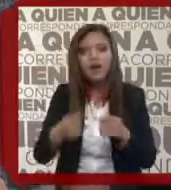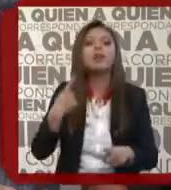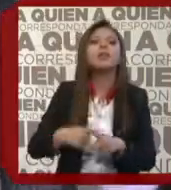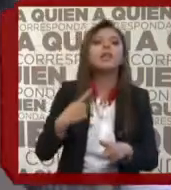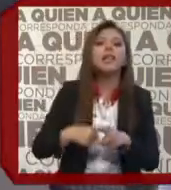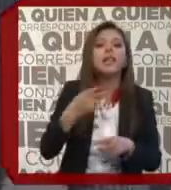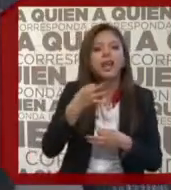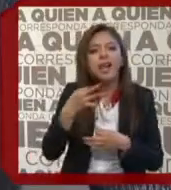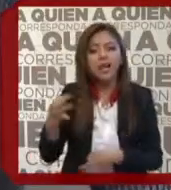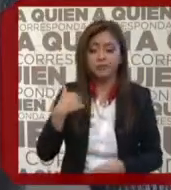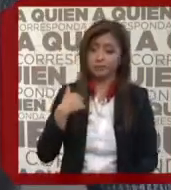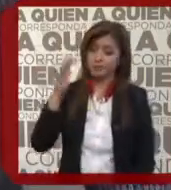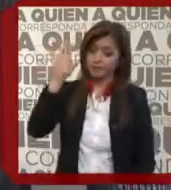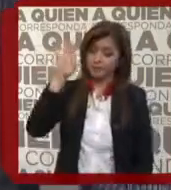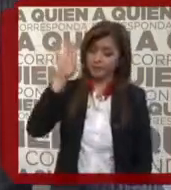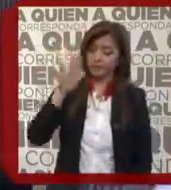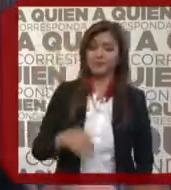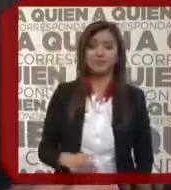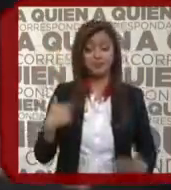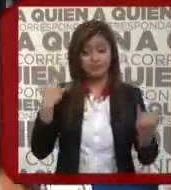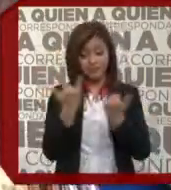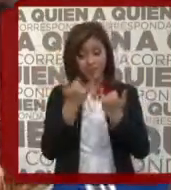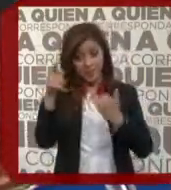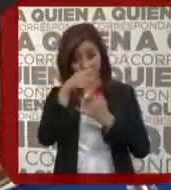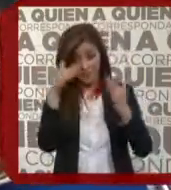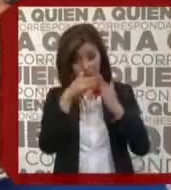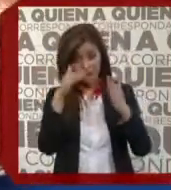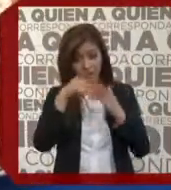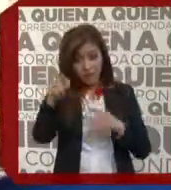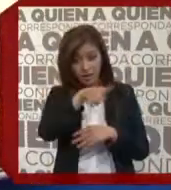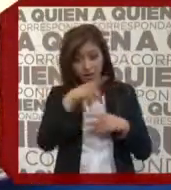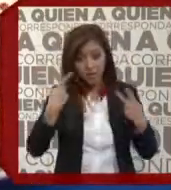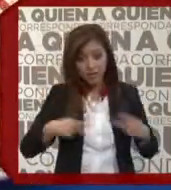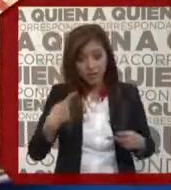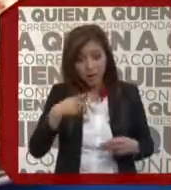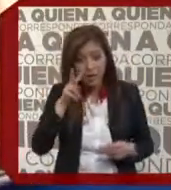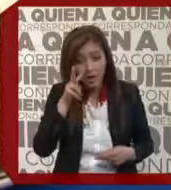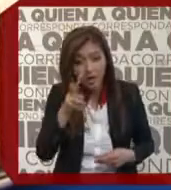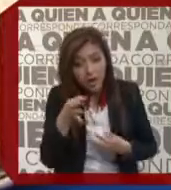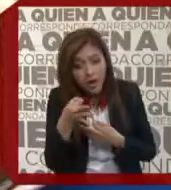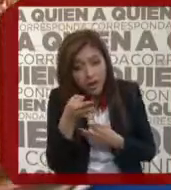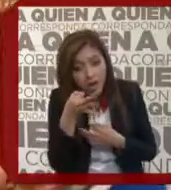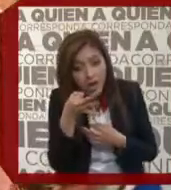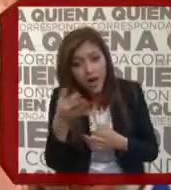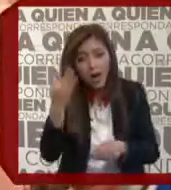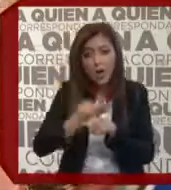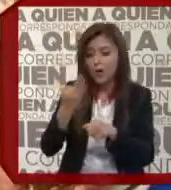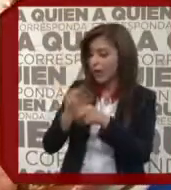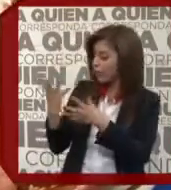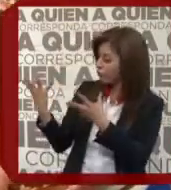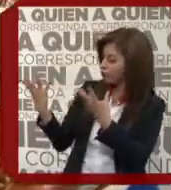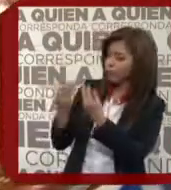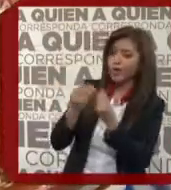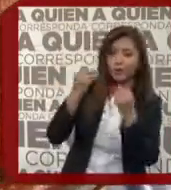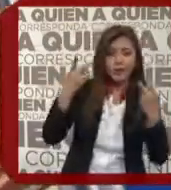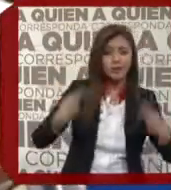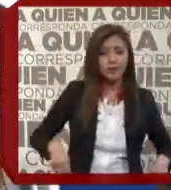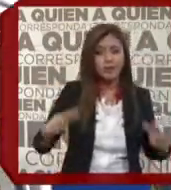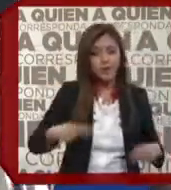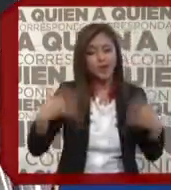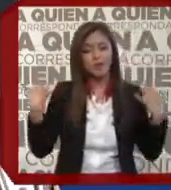Sí. Pues yo creo que en casa no, pero aquí hay mucha gente, sí, Jorge, si tenemos un público casa llena. Anaí, veme a cubrir allá afuera, sí. Mírala,